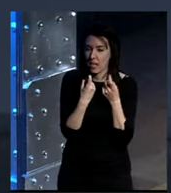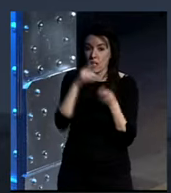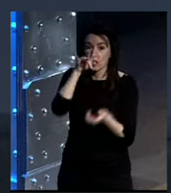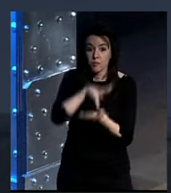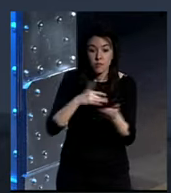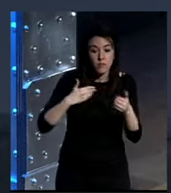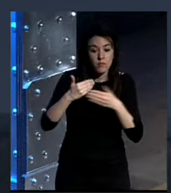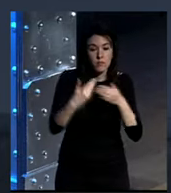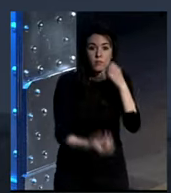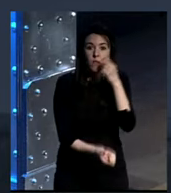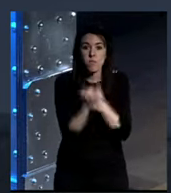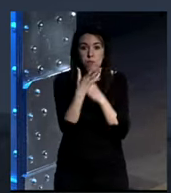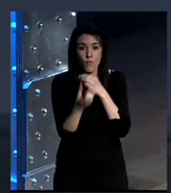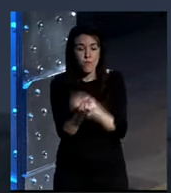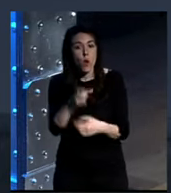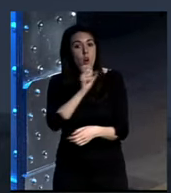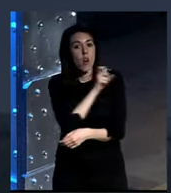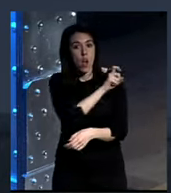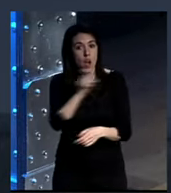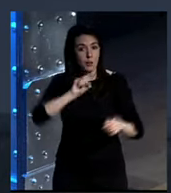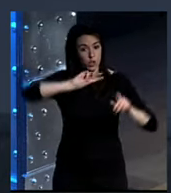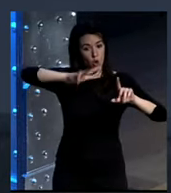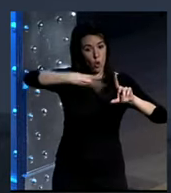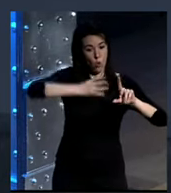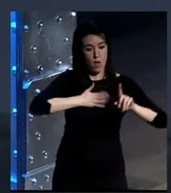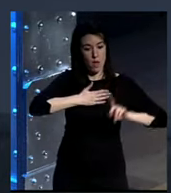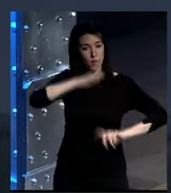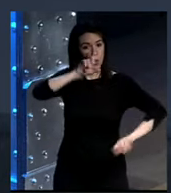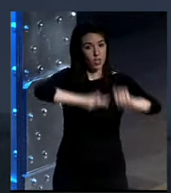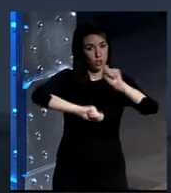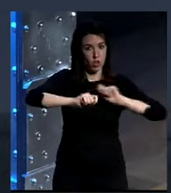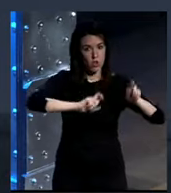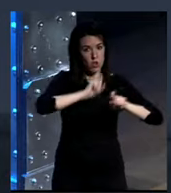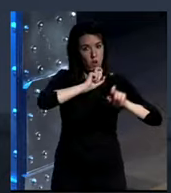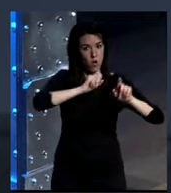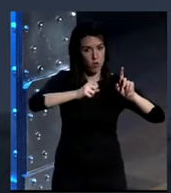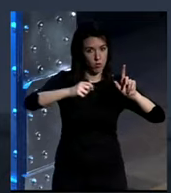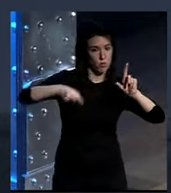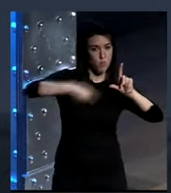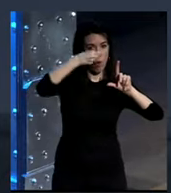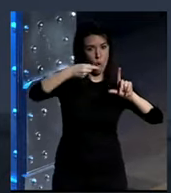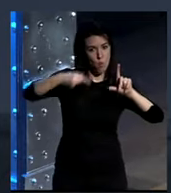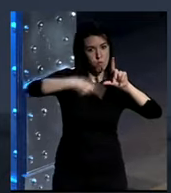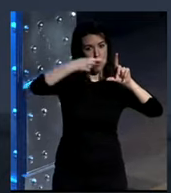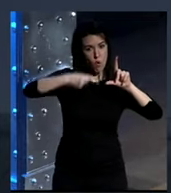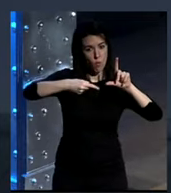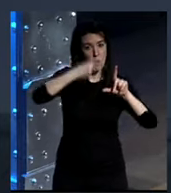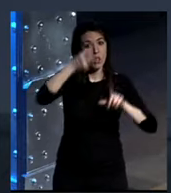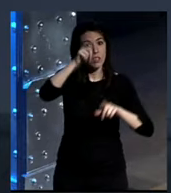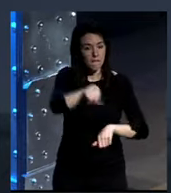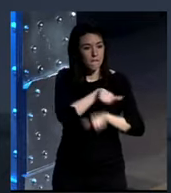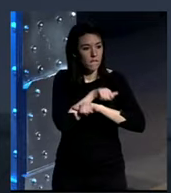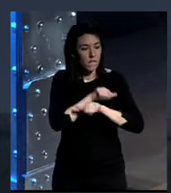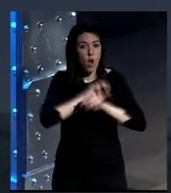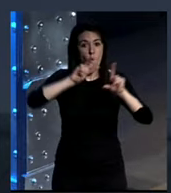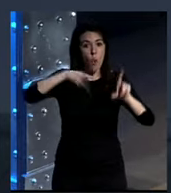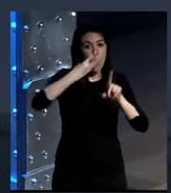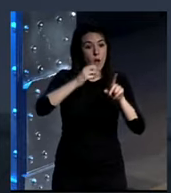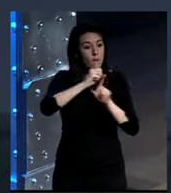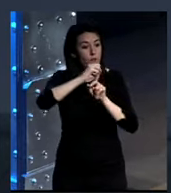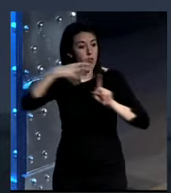salir notas en la web de la asociación, y también espero que salgan también en la web del